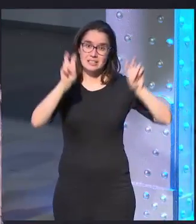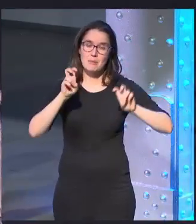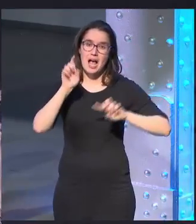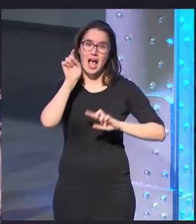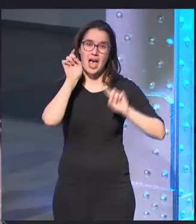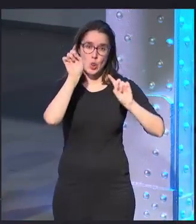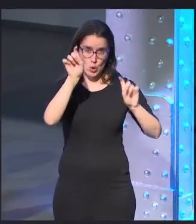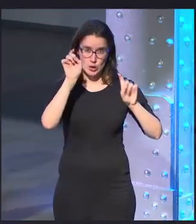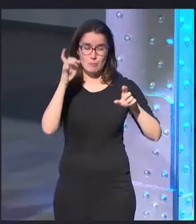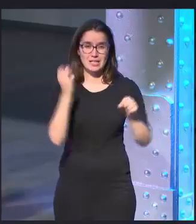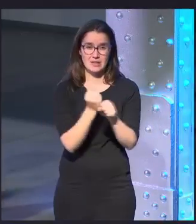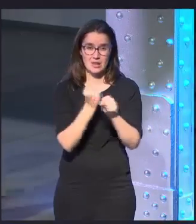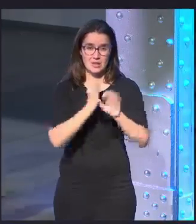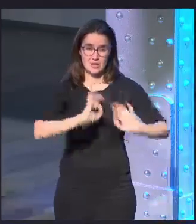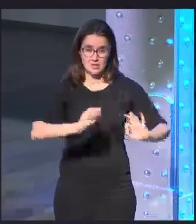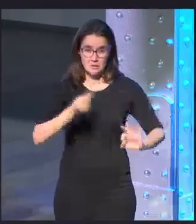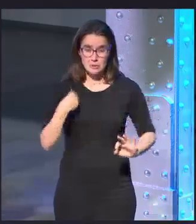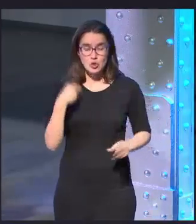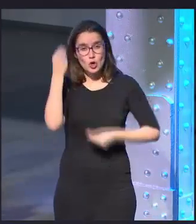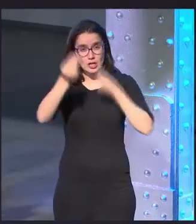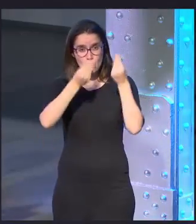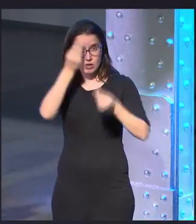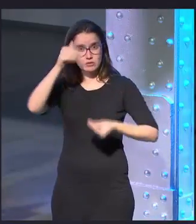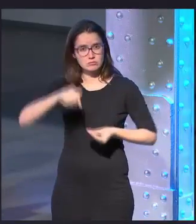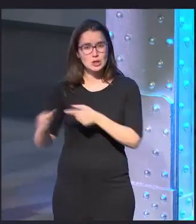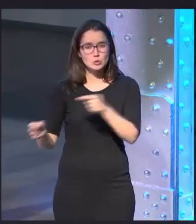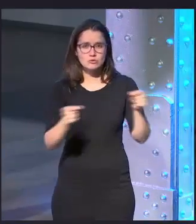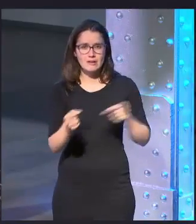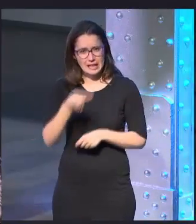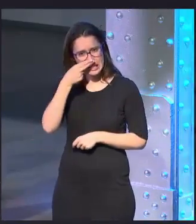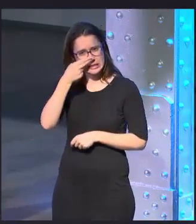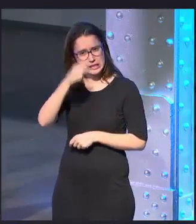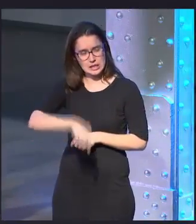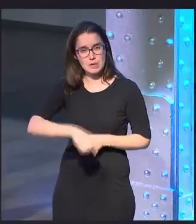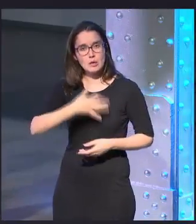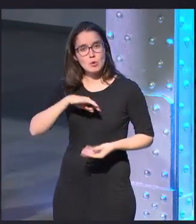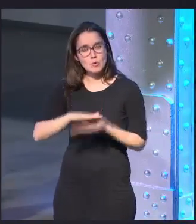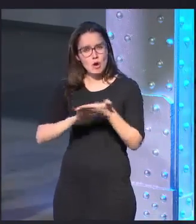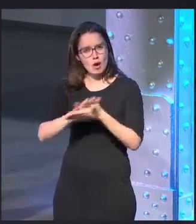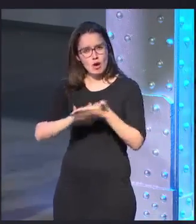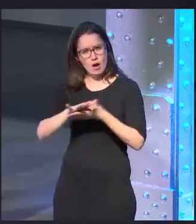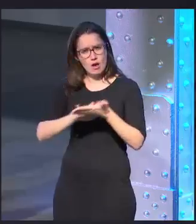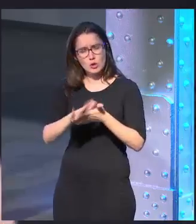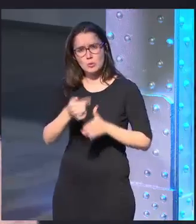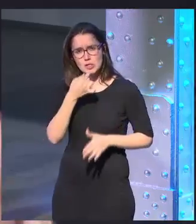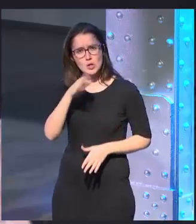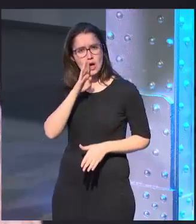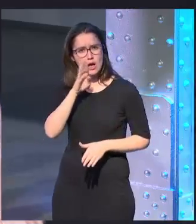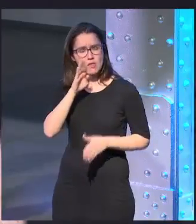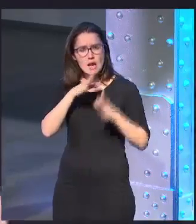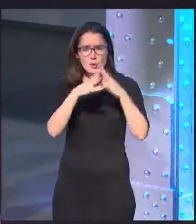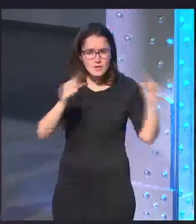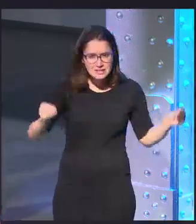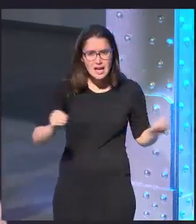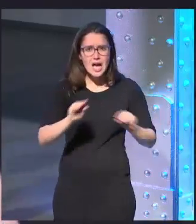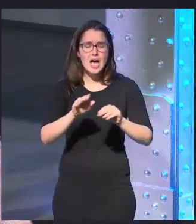a poder trabajar en ese aspecto, ¿no? Y creo que este también es un debate interesante en el que podríamos hablar, como hemos dicho antes, de la universidad,